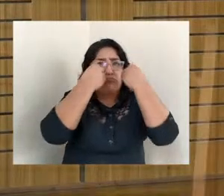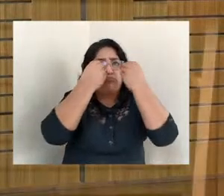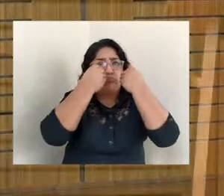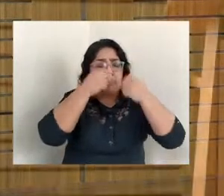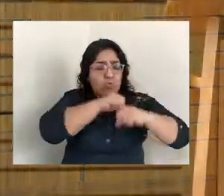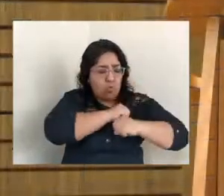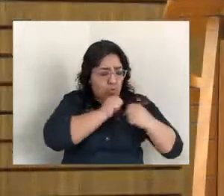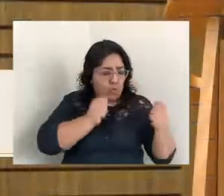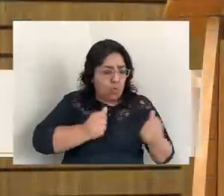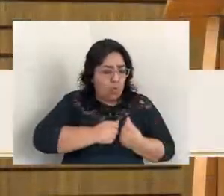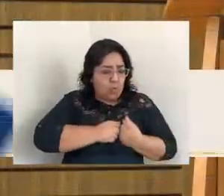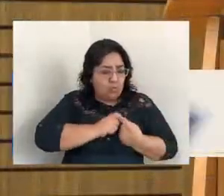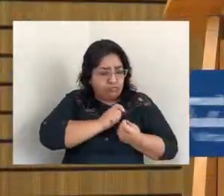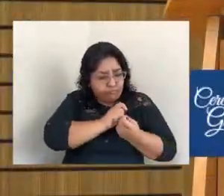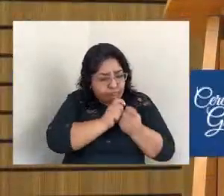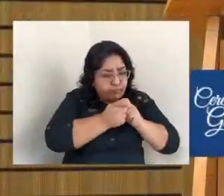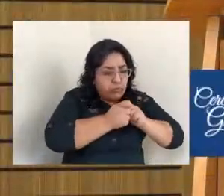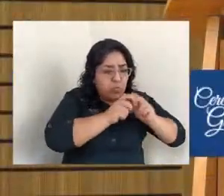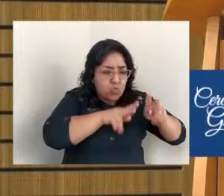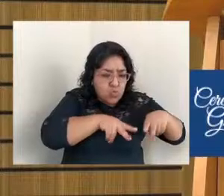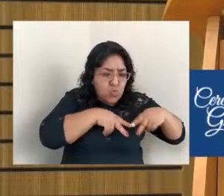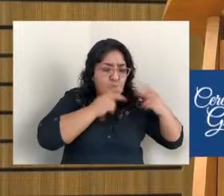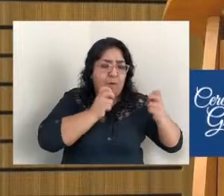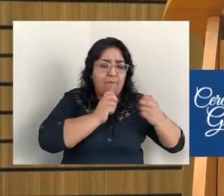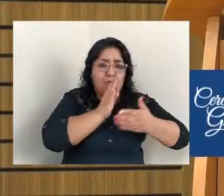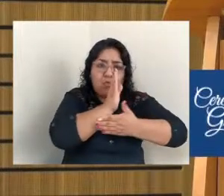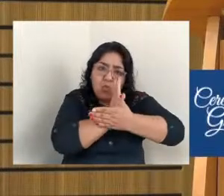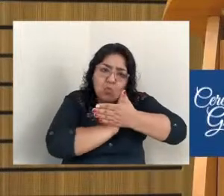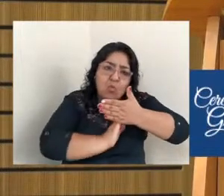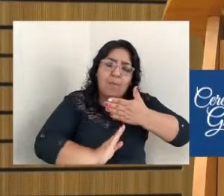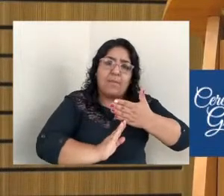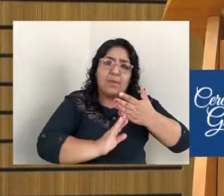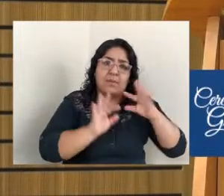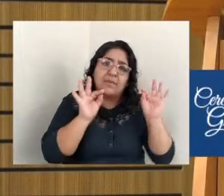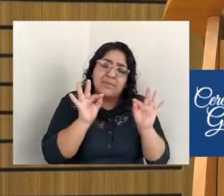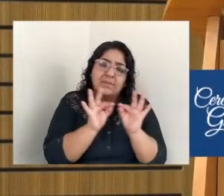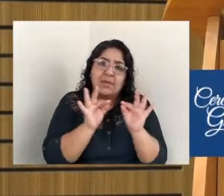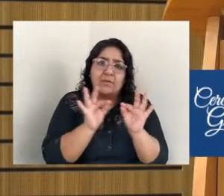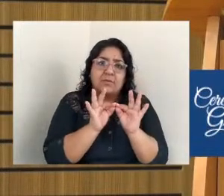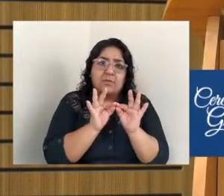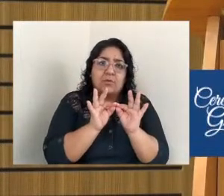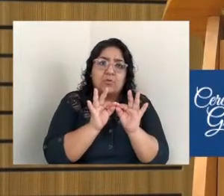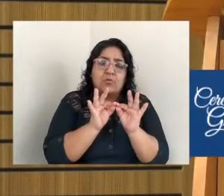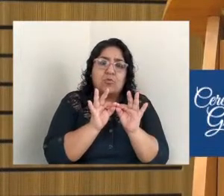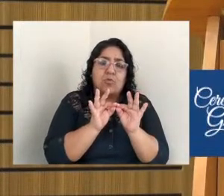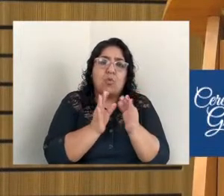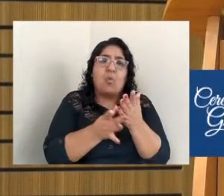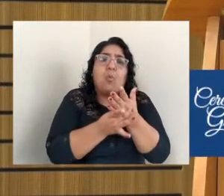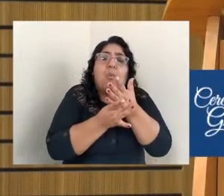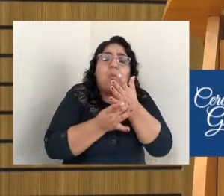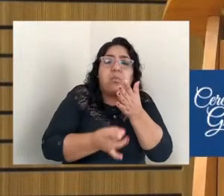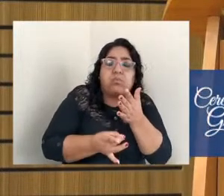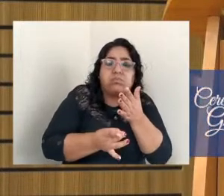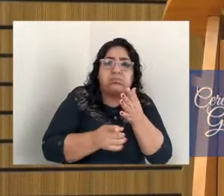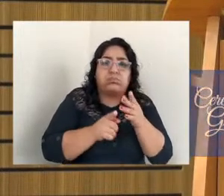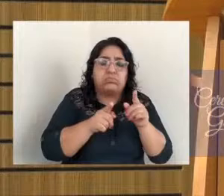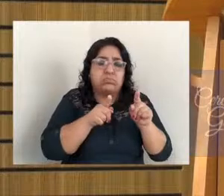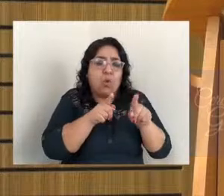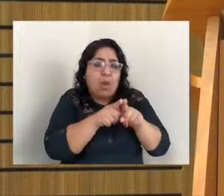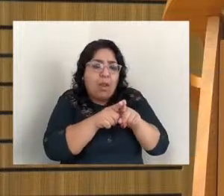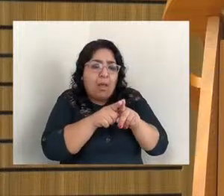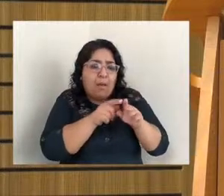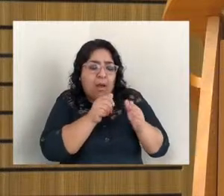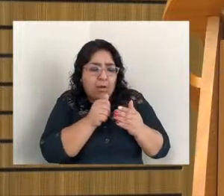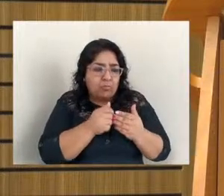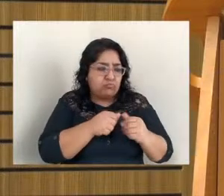nuevo, un corazón humilde, sencillo y pobre junto al hermano, un corazón